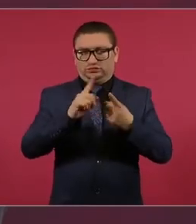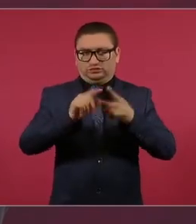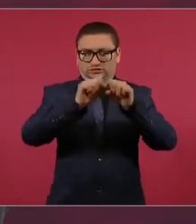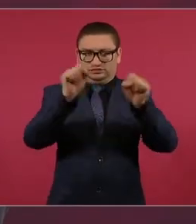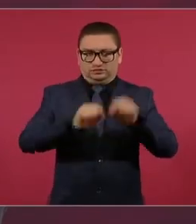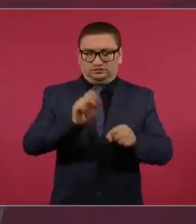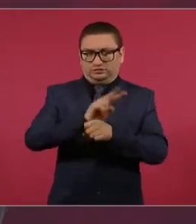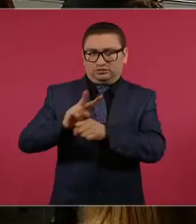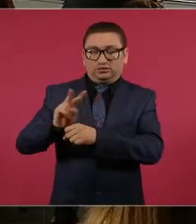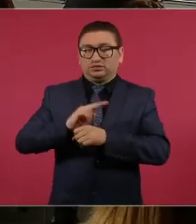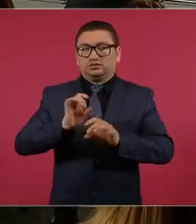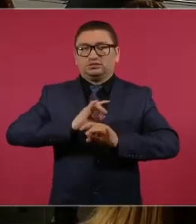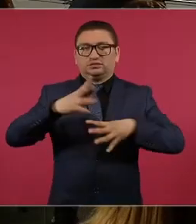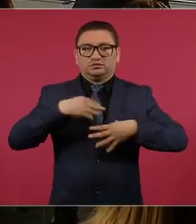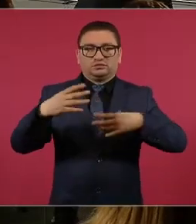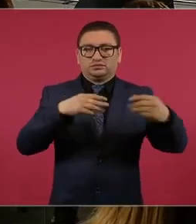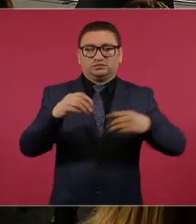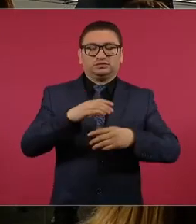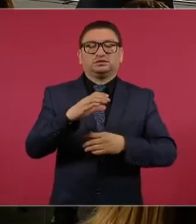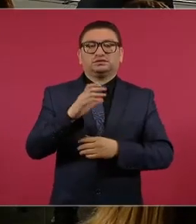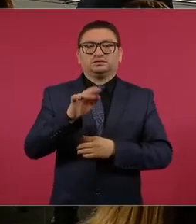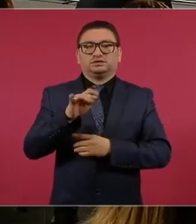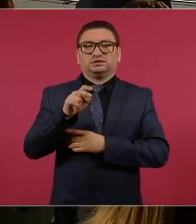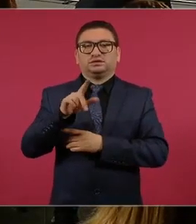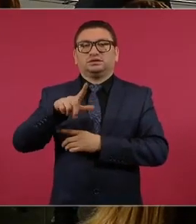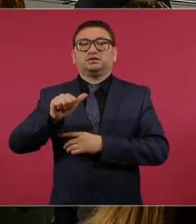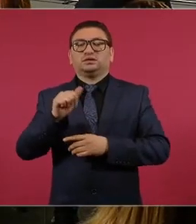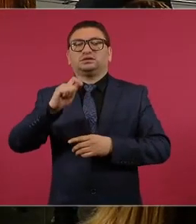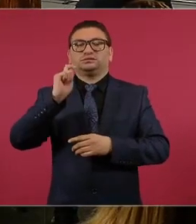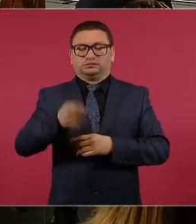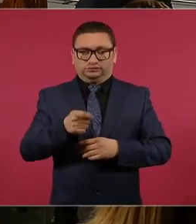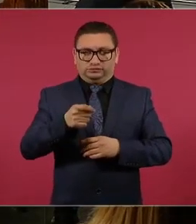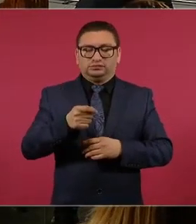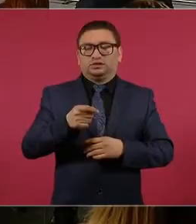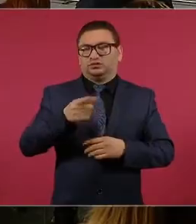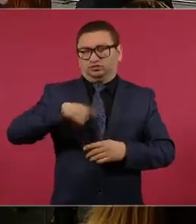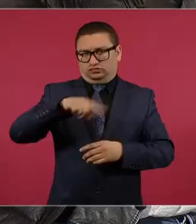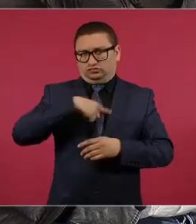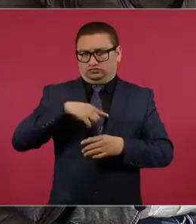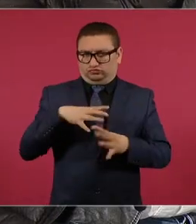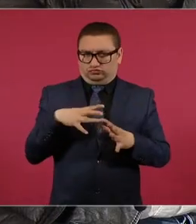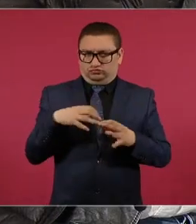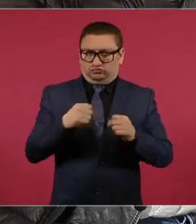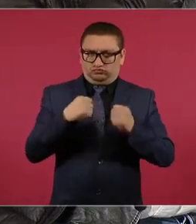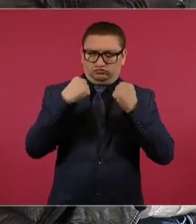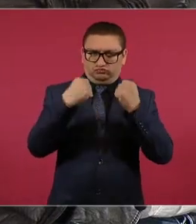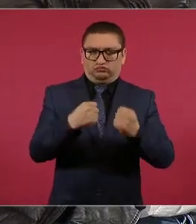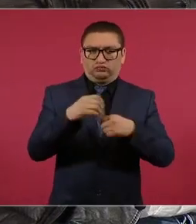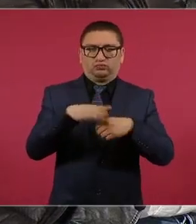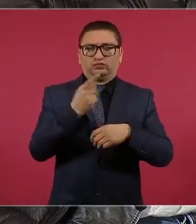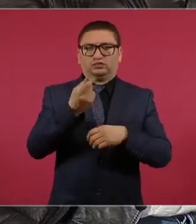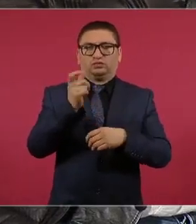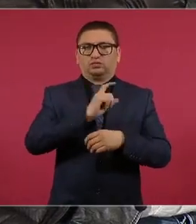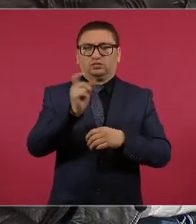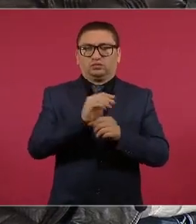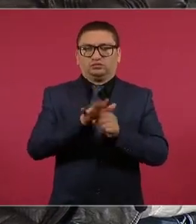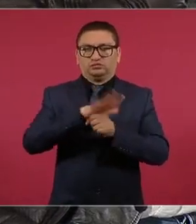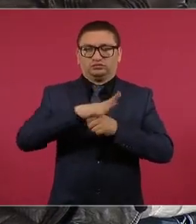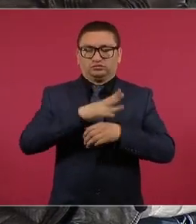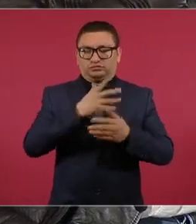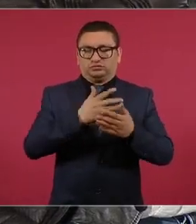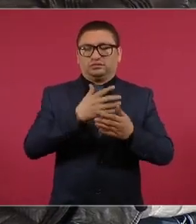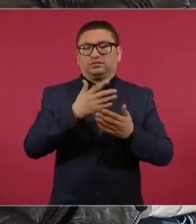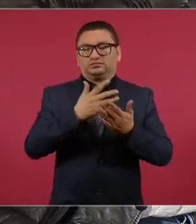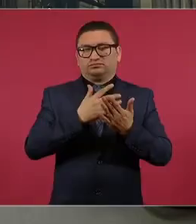vigilancia epidemiológica ctin que es eh lo reforzamos posterior a dar por terminadas las medidas extraordinarias